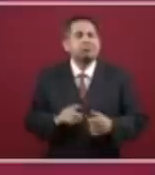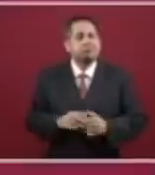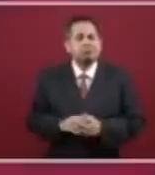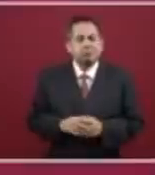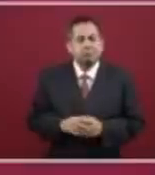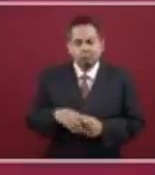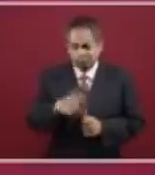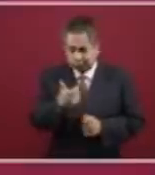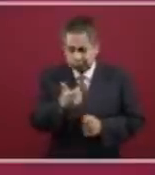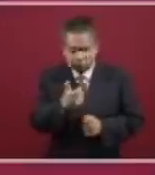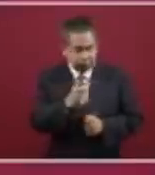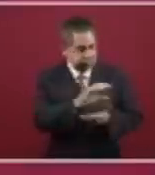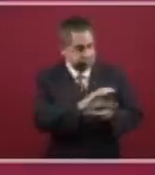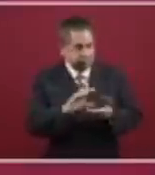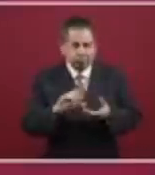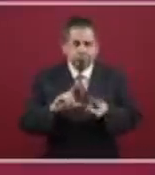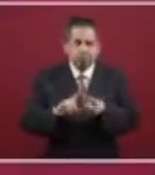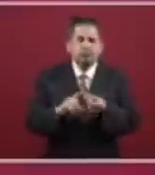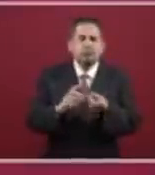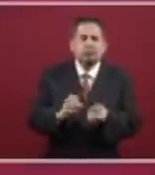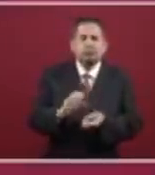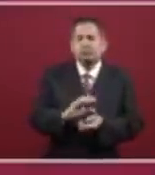a dónde fue a parar ese dinero.